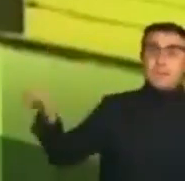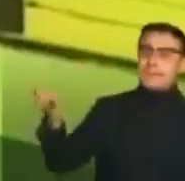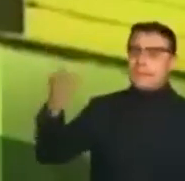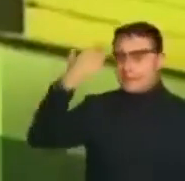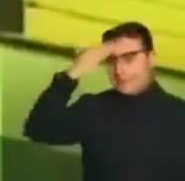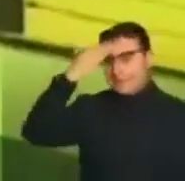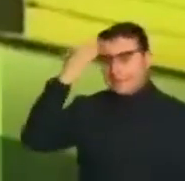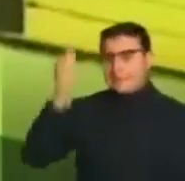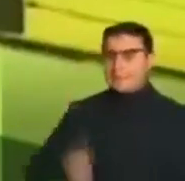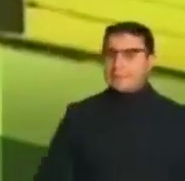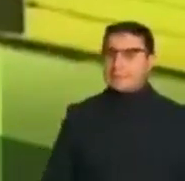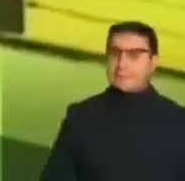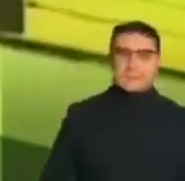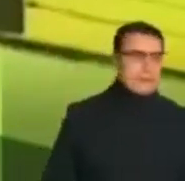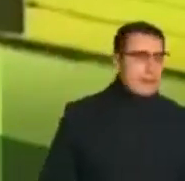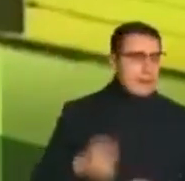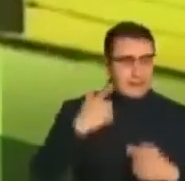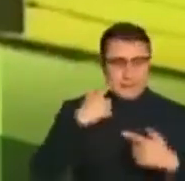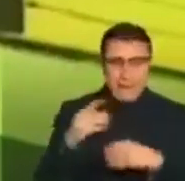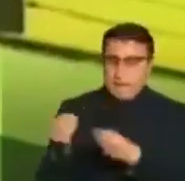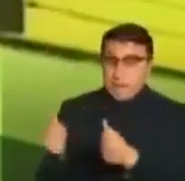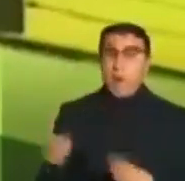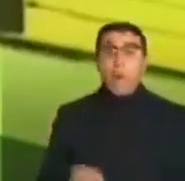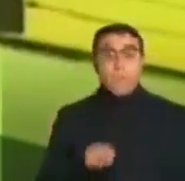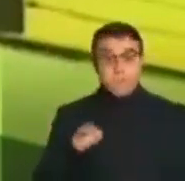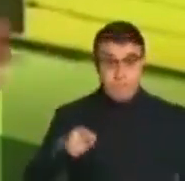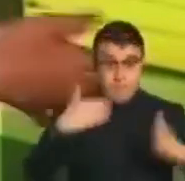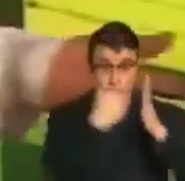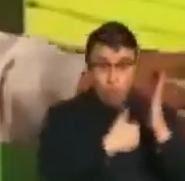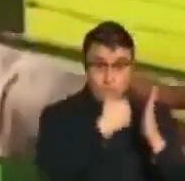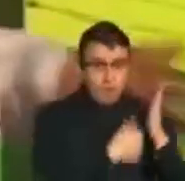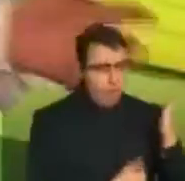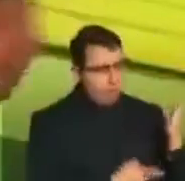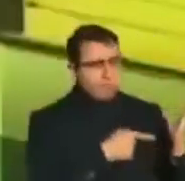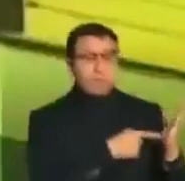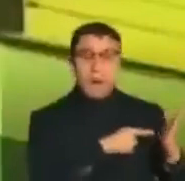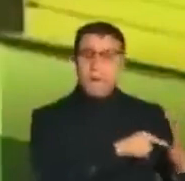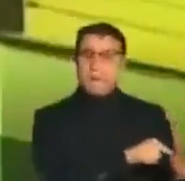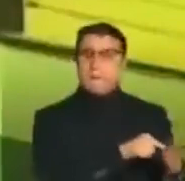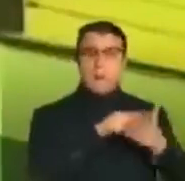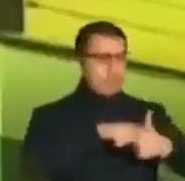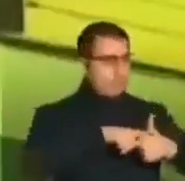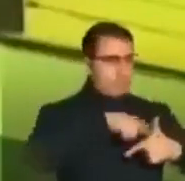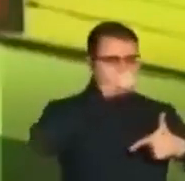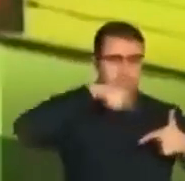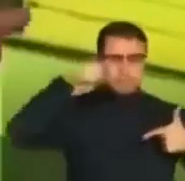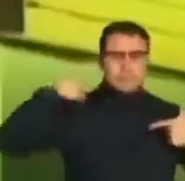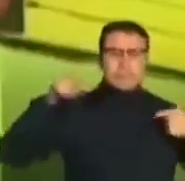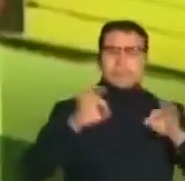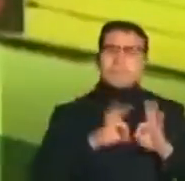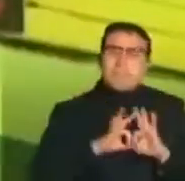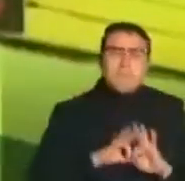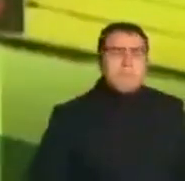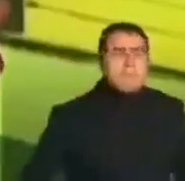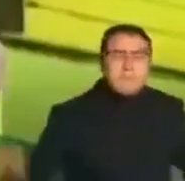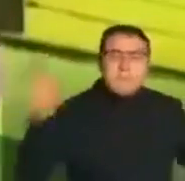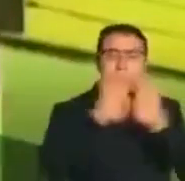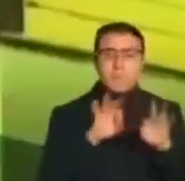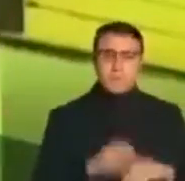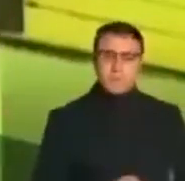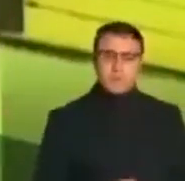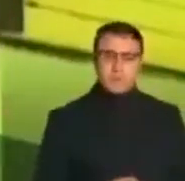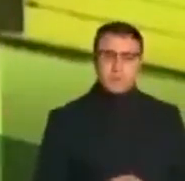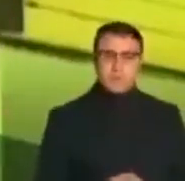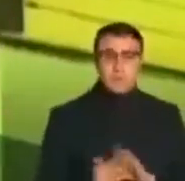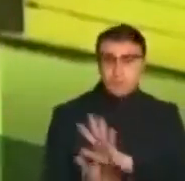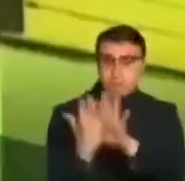iban desapareciendo, pero hay unos datos que son claves. para saber si